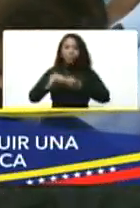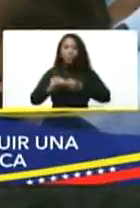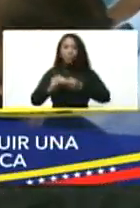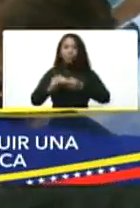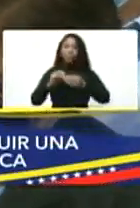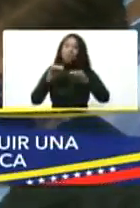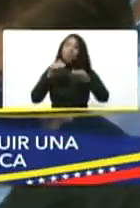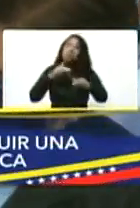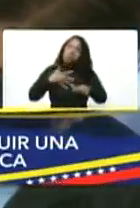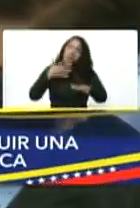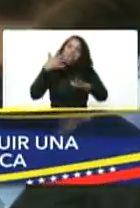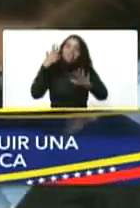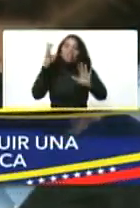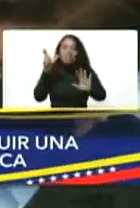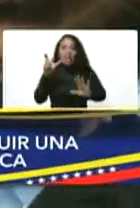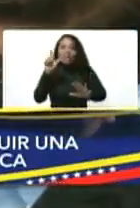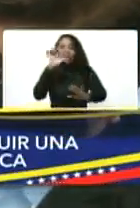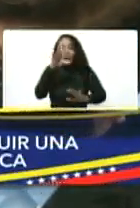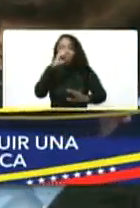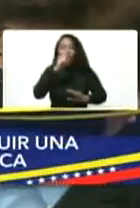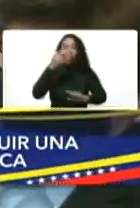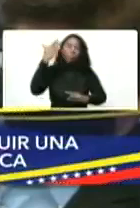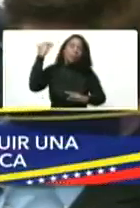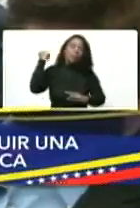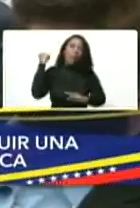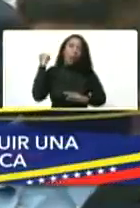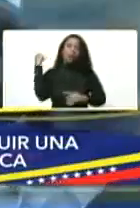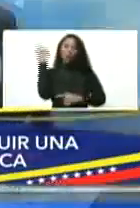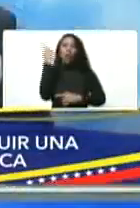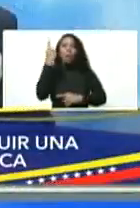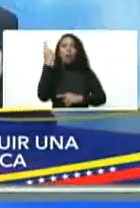5 años solamente era un deseo